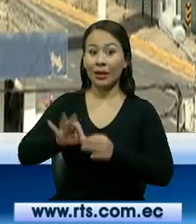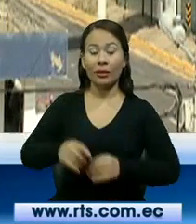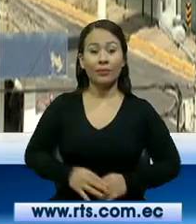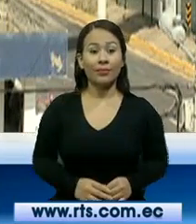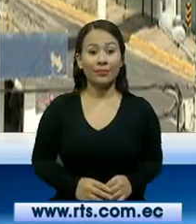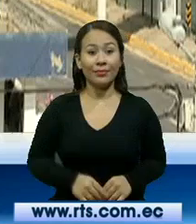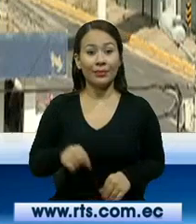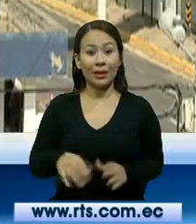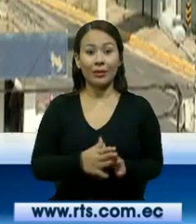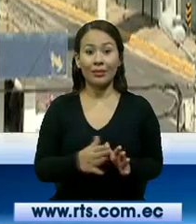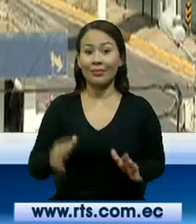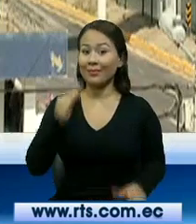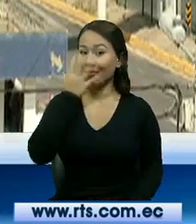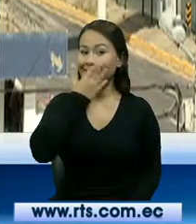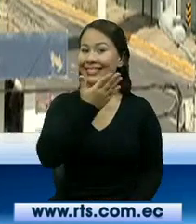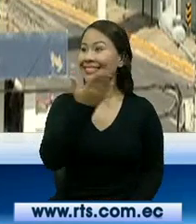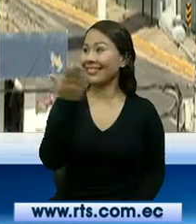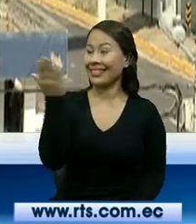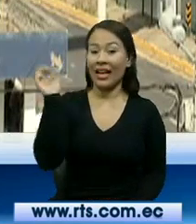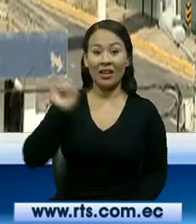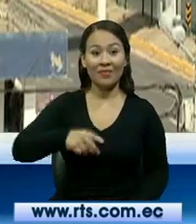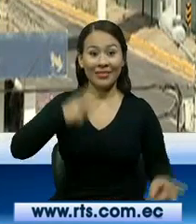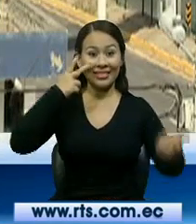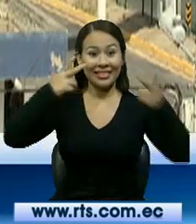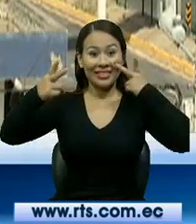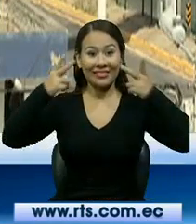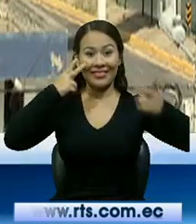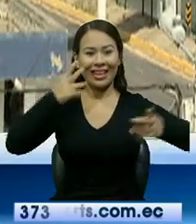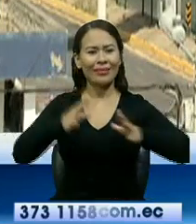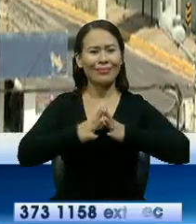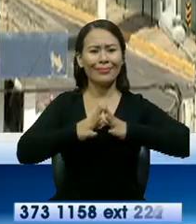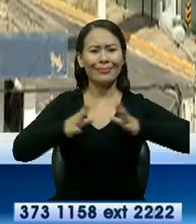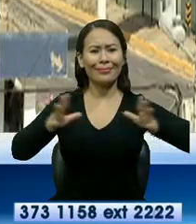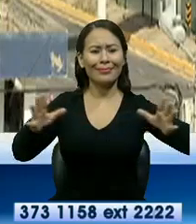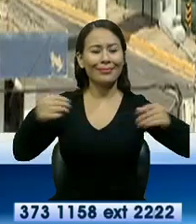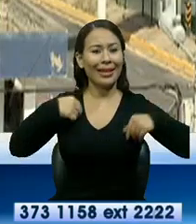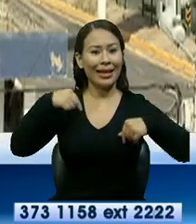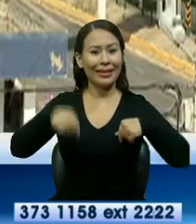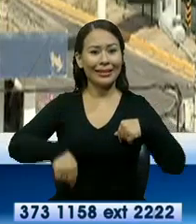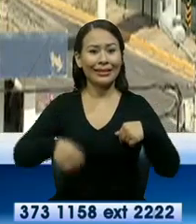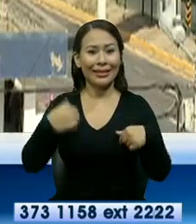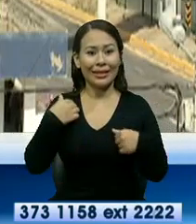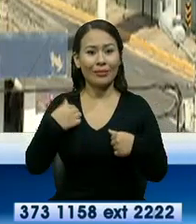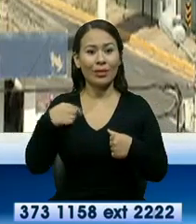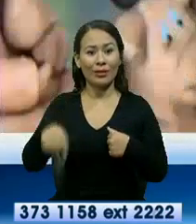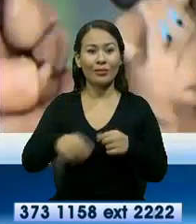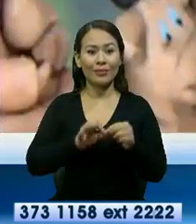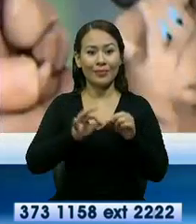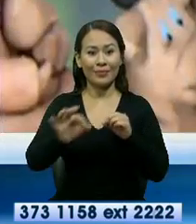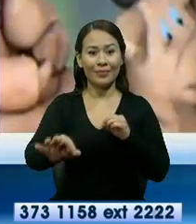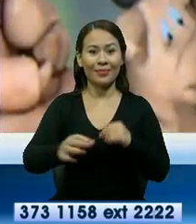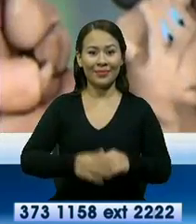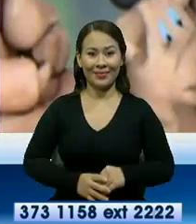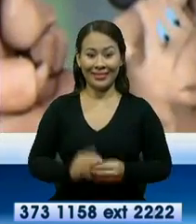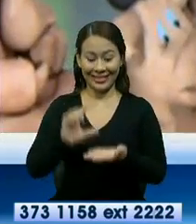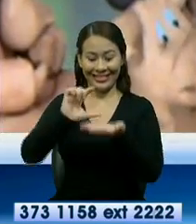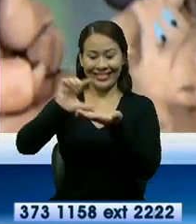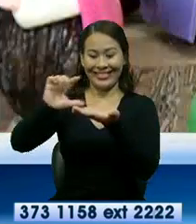espacios estos paisajes en donde ustedes pueden disfrutar de la Inmensidad que tenemos acá en nuestra querida parroquia